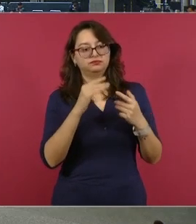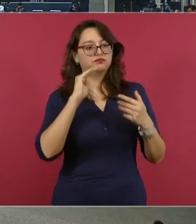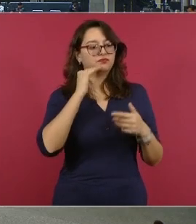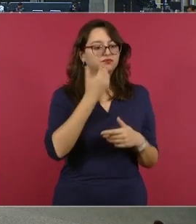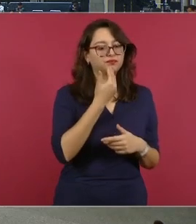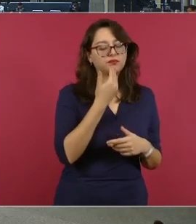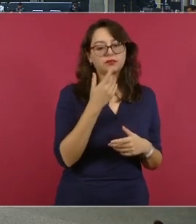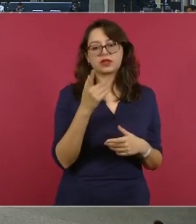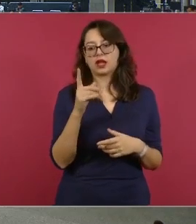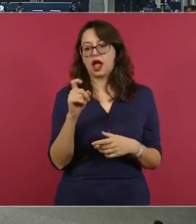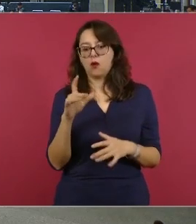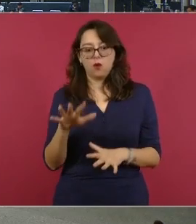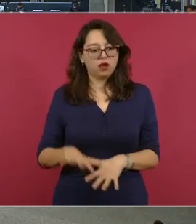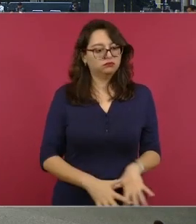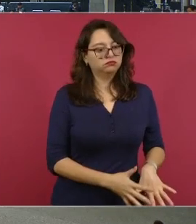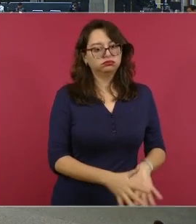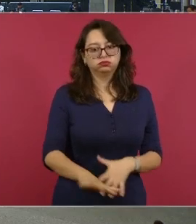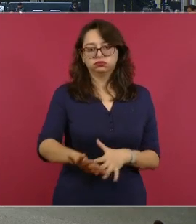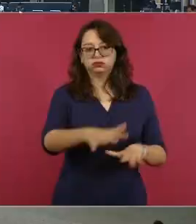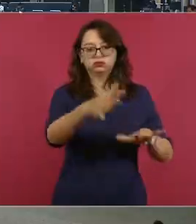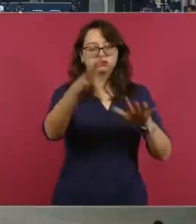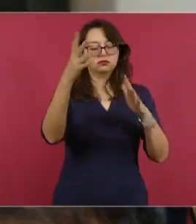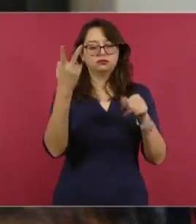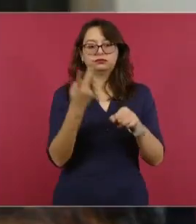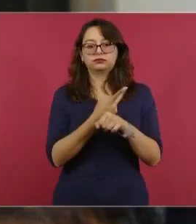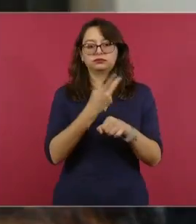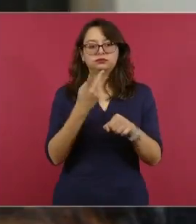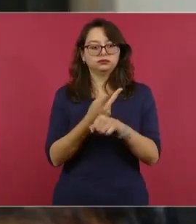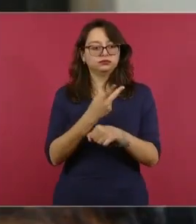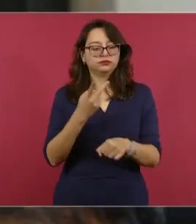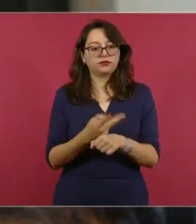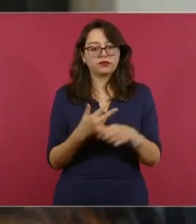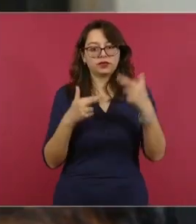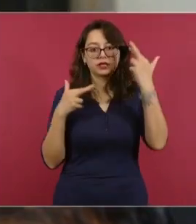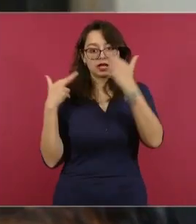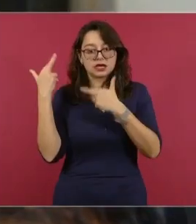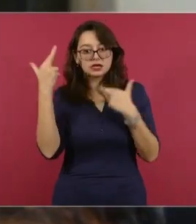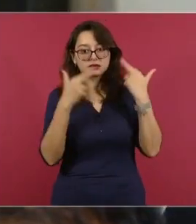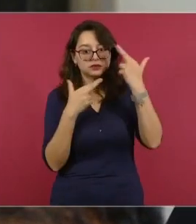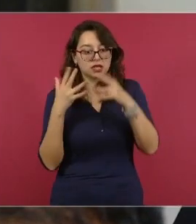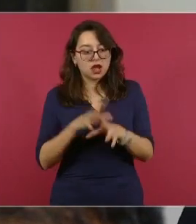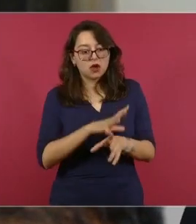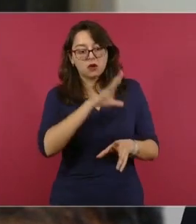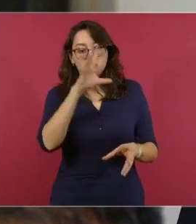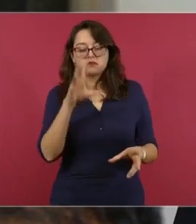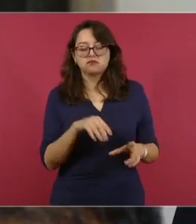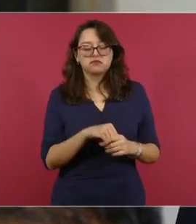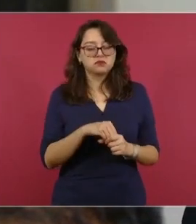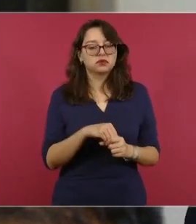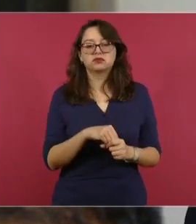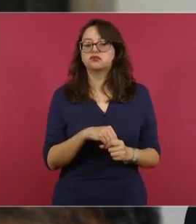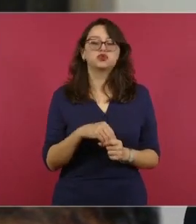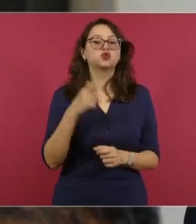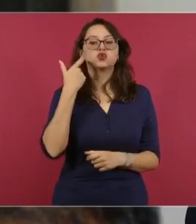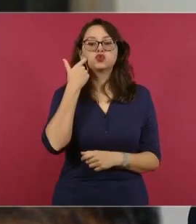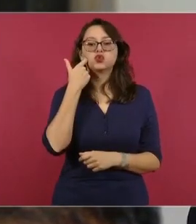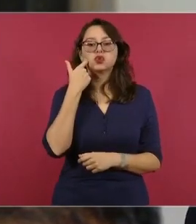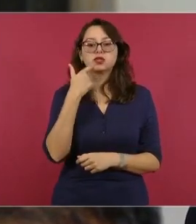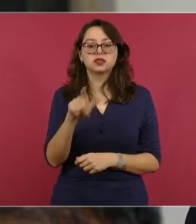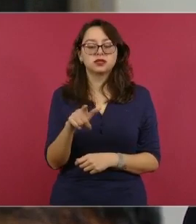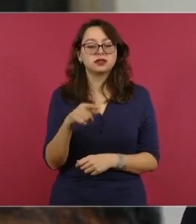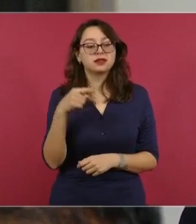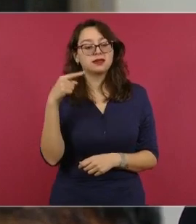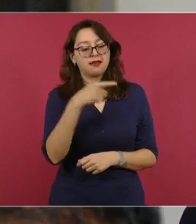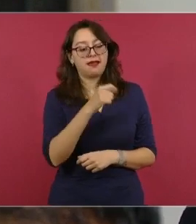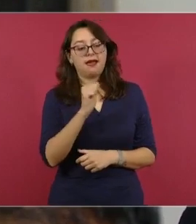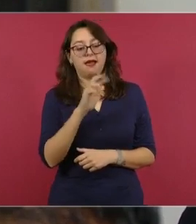las llaves, y se niegan a hacer un dictamen mecánico de suelo por 6,000,000 de pesos, que eso le corresponde a ARA, que